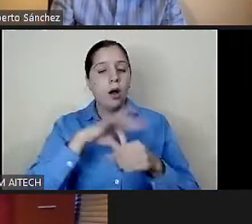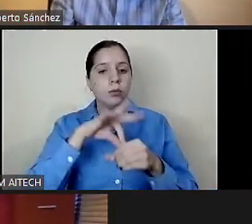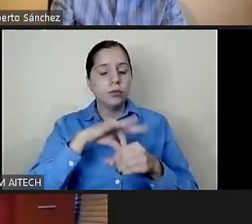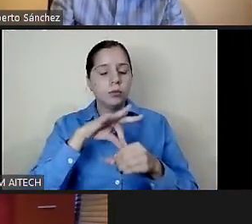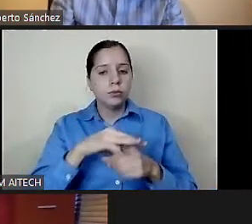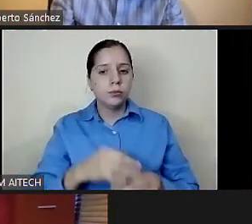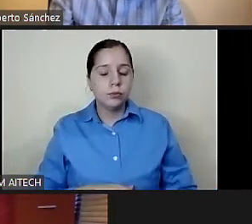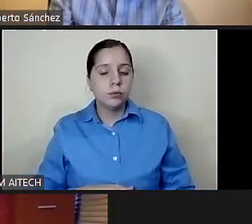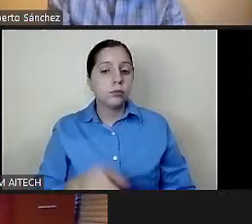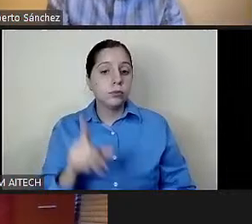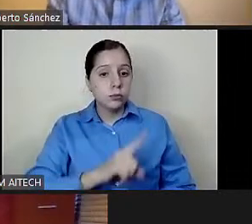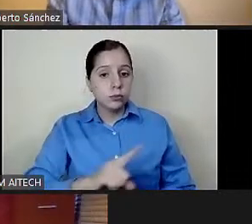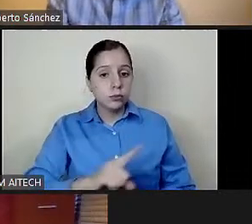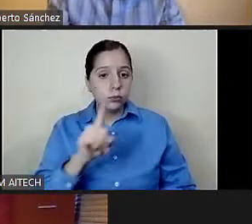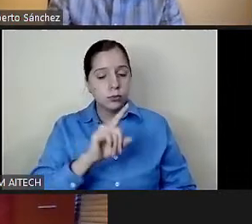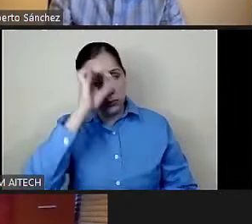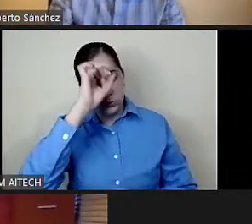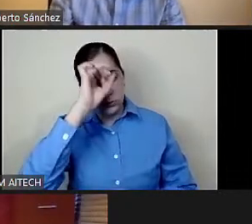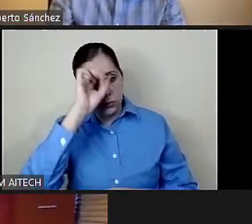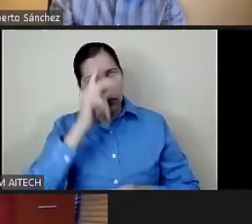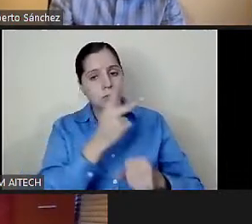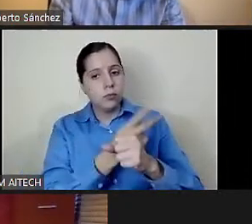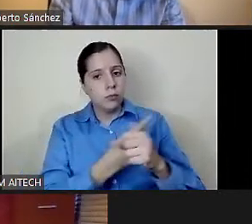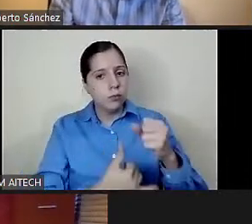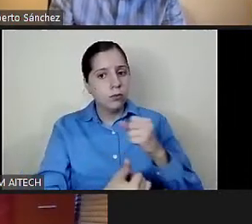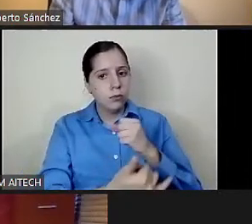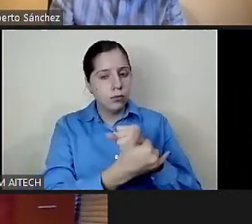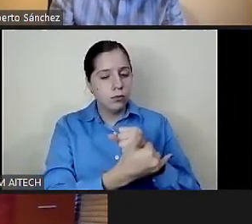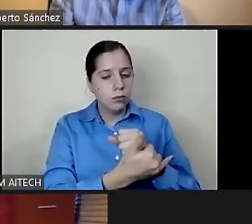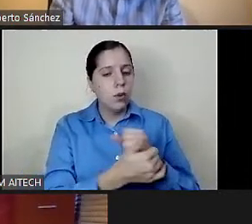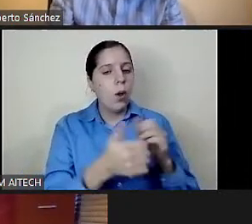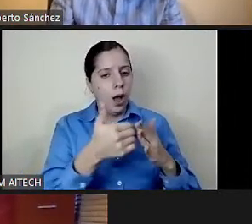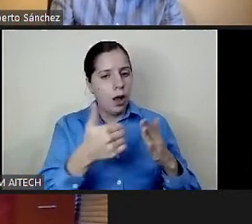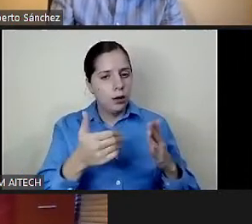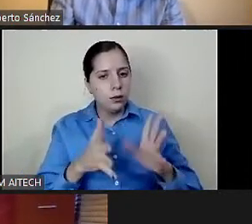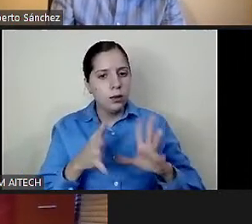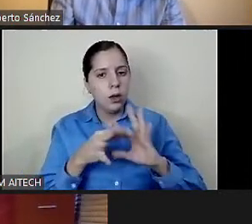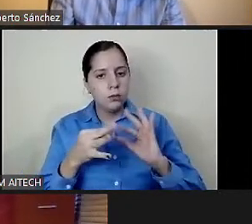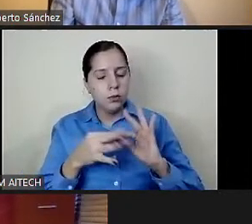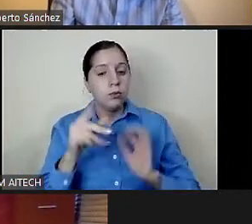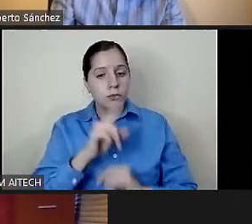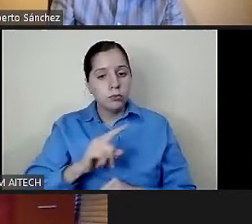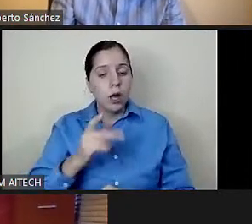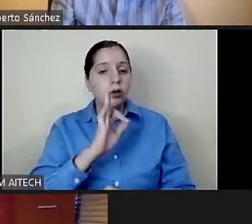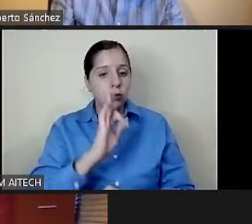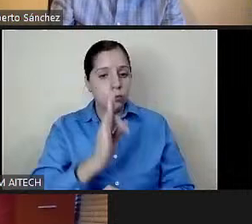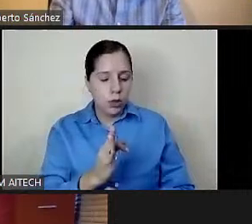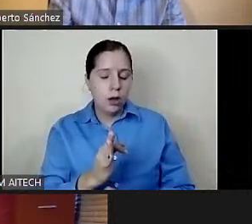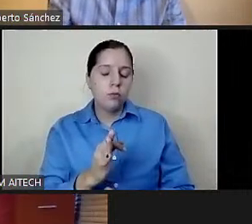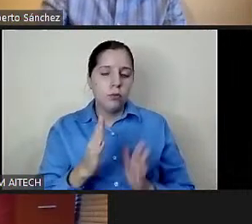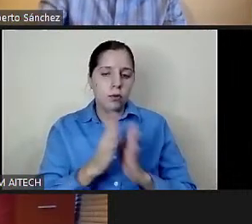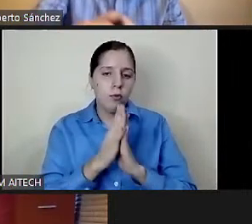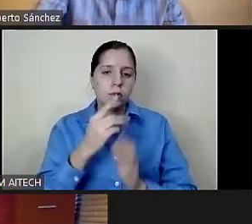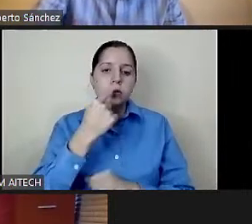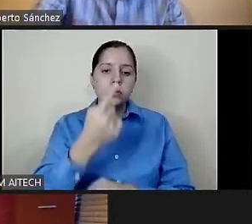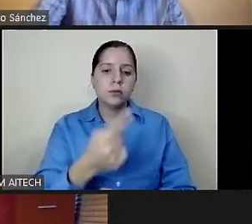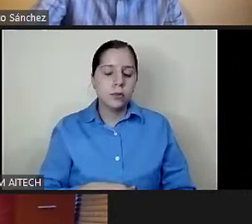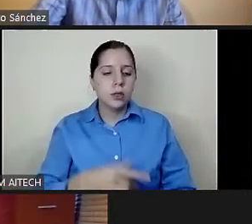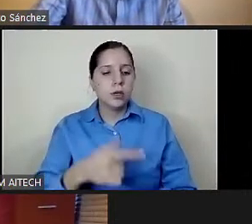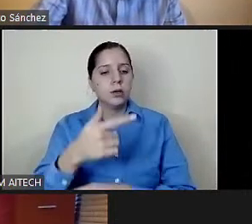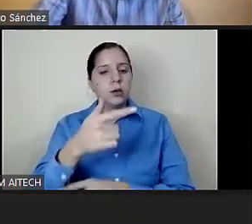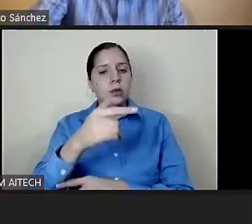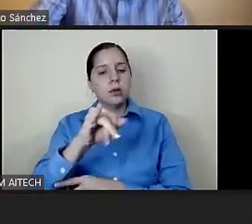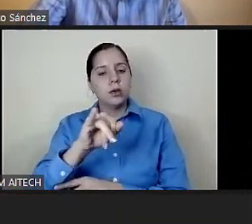electorales, están a su consideración los proyectos de acta antes mencionados. Los que estén a favor de su aprobación, favor de manifestarlo. Consejero Gilberto Sánchez